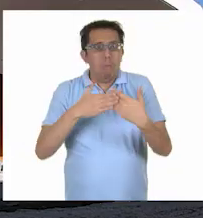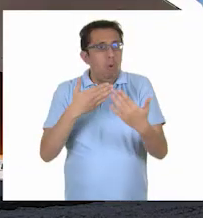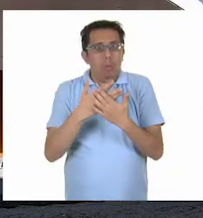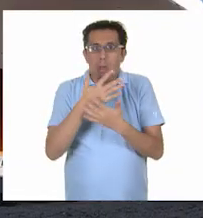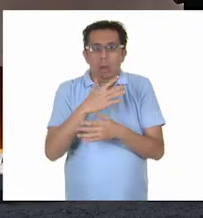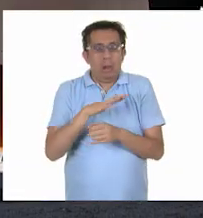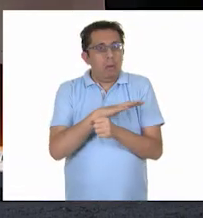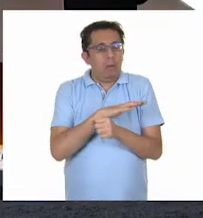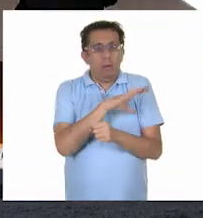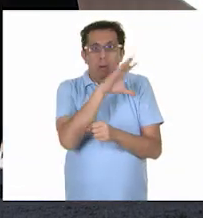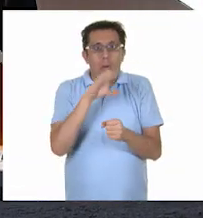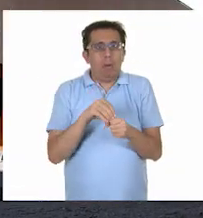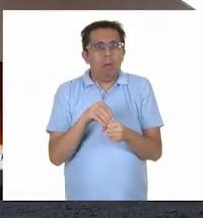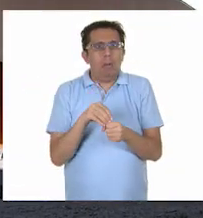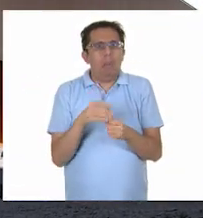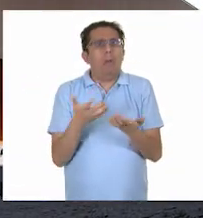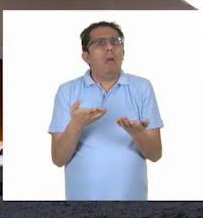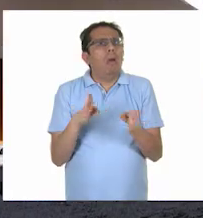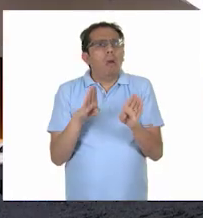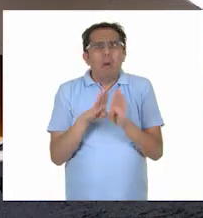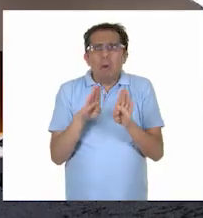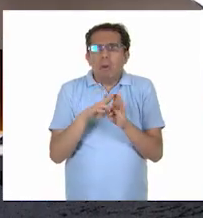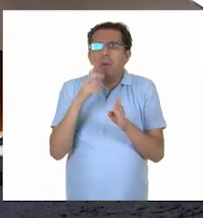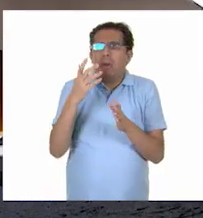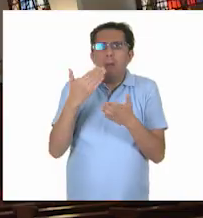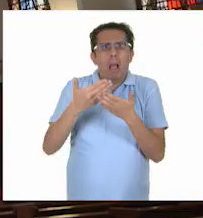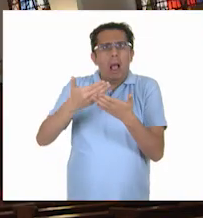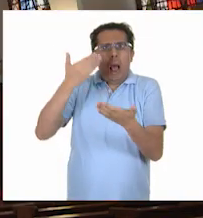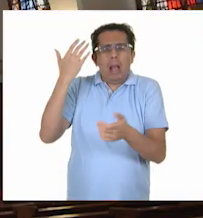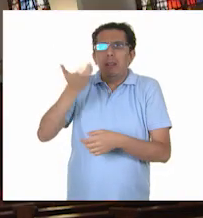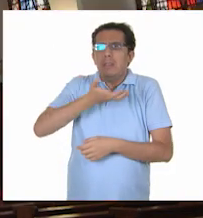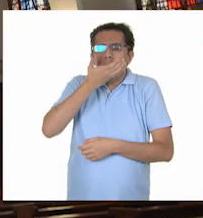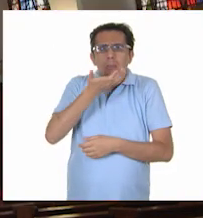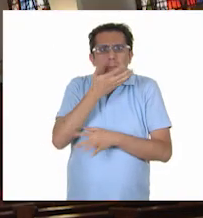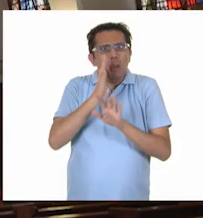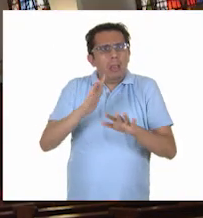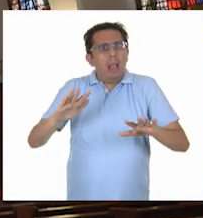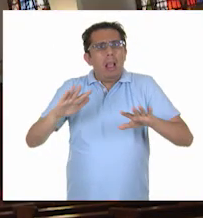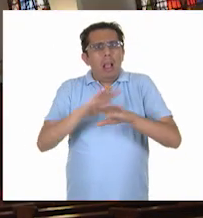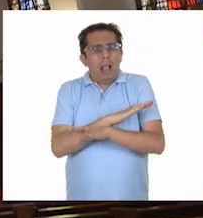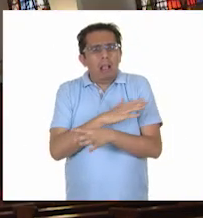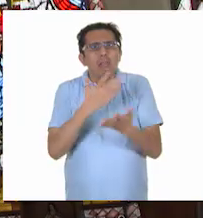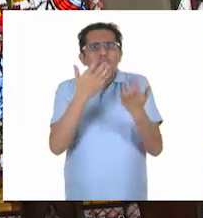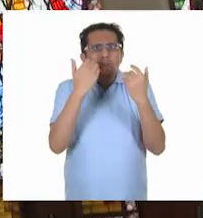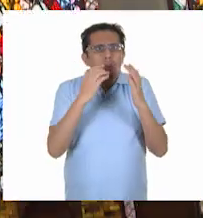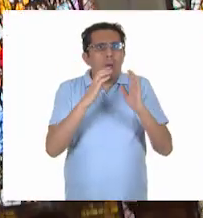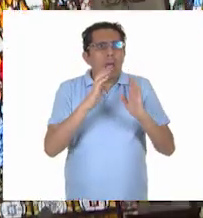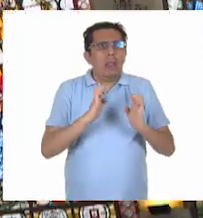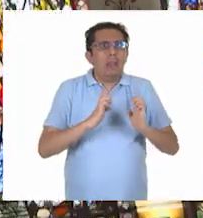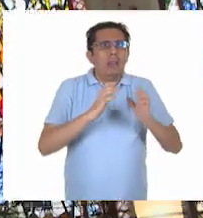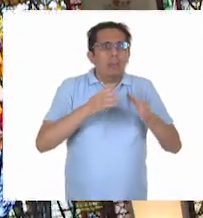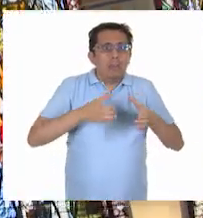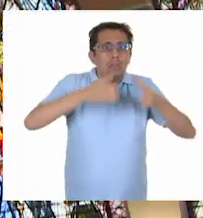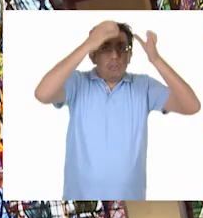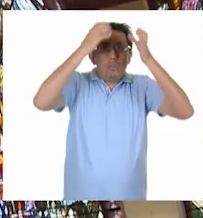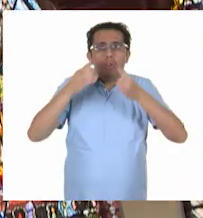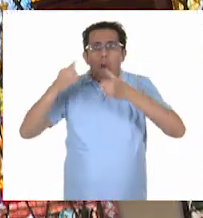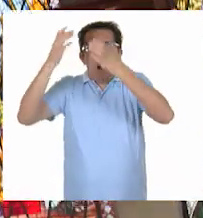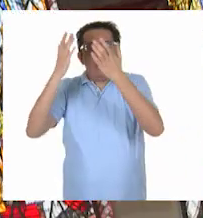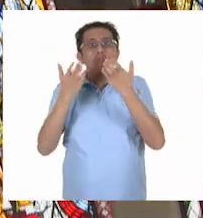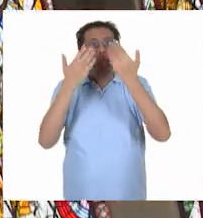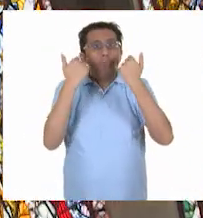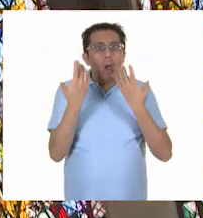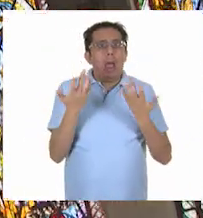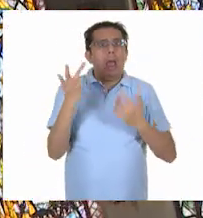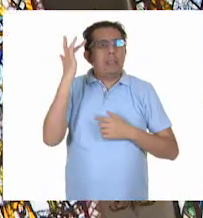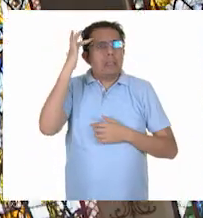modernidad. Y ¿cómo se está rompiendo la tradición en Puebla? No le pusieron sus dos torres, no le pusieron su fachada, no le pusieron los santos